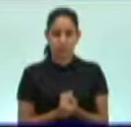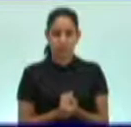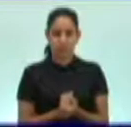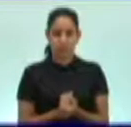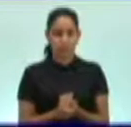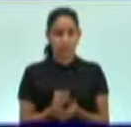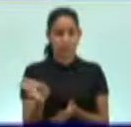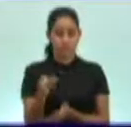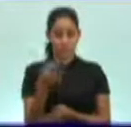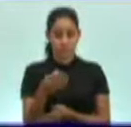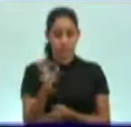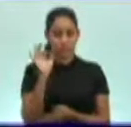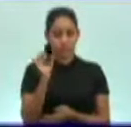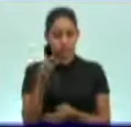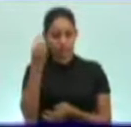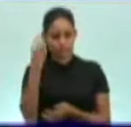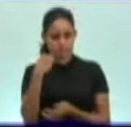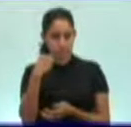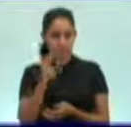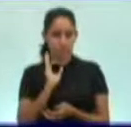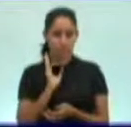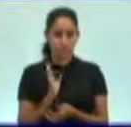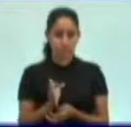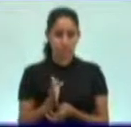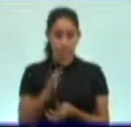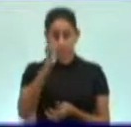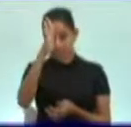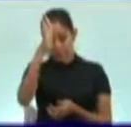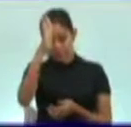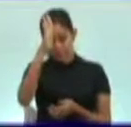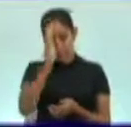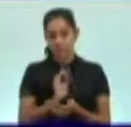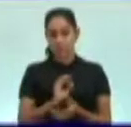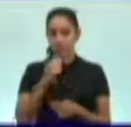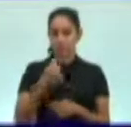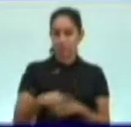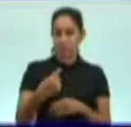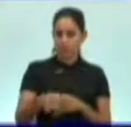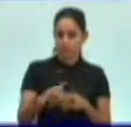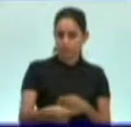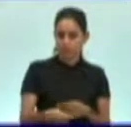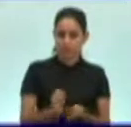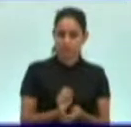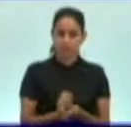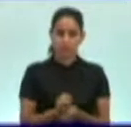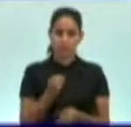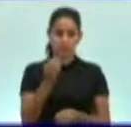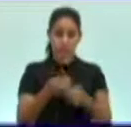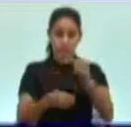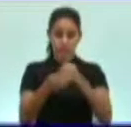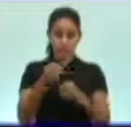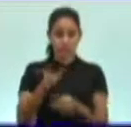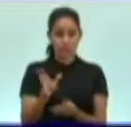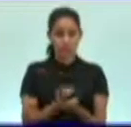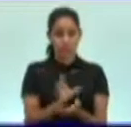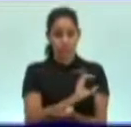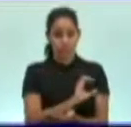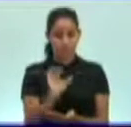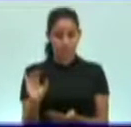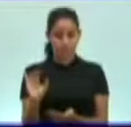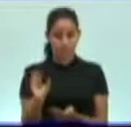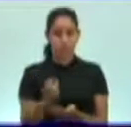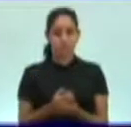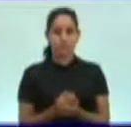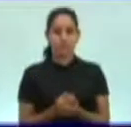manera consciente en su matutino diario, en su recibimiento a la escuela, para que se